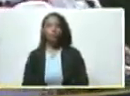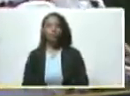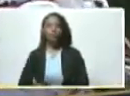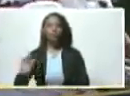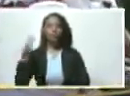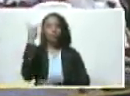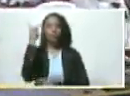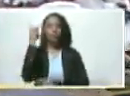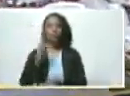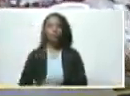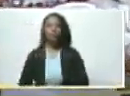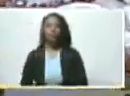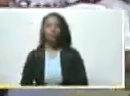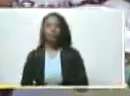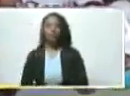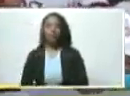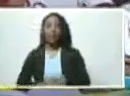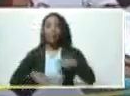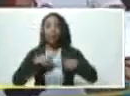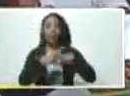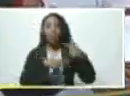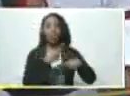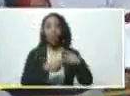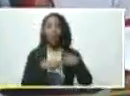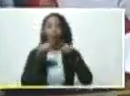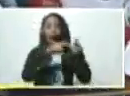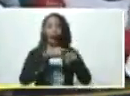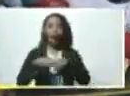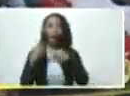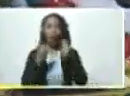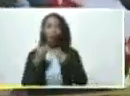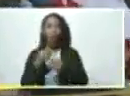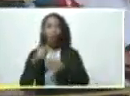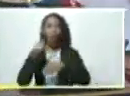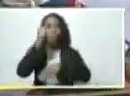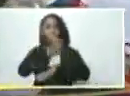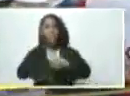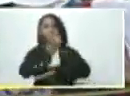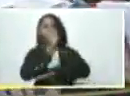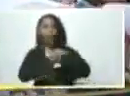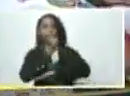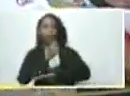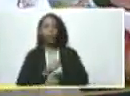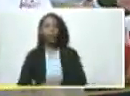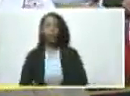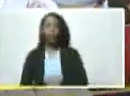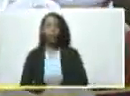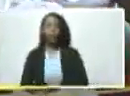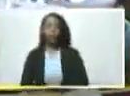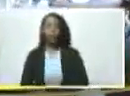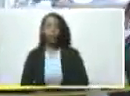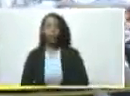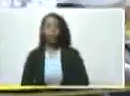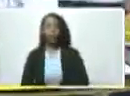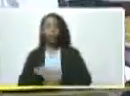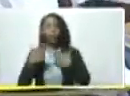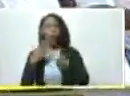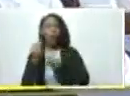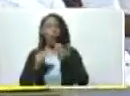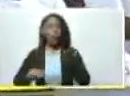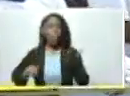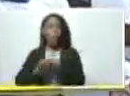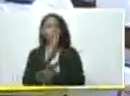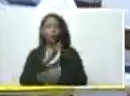Segundo, producción tanto agrícola como pecuaria, a través del impulso de